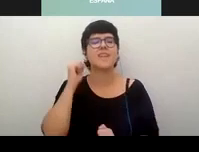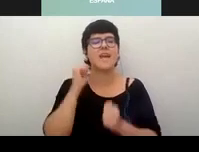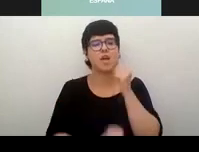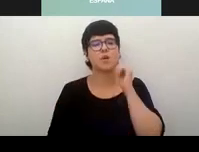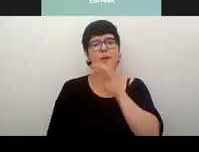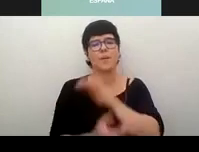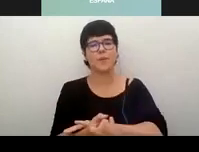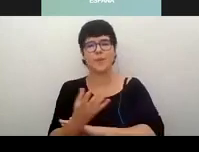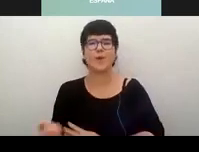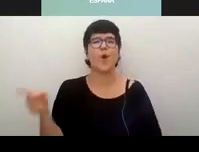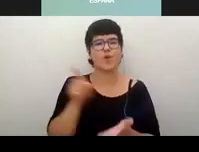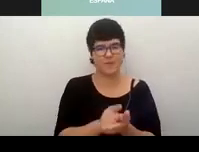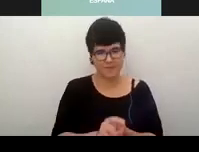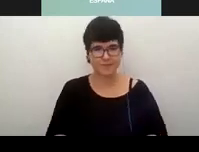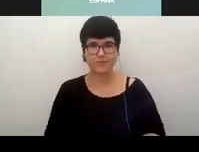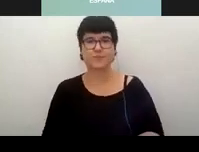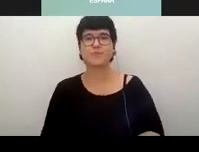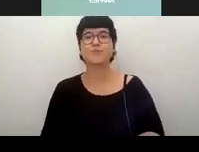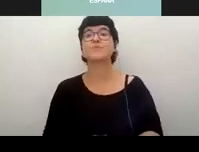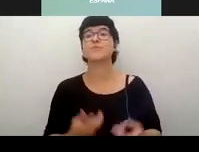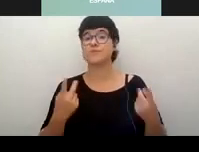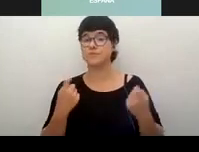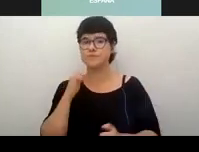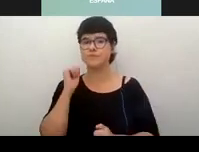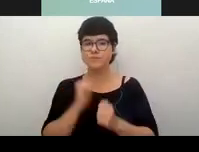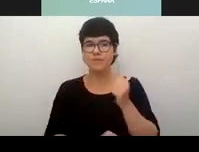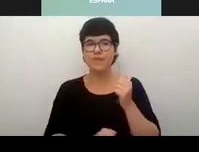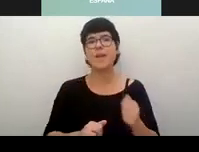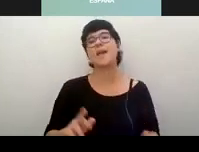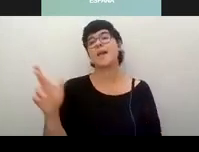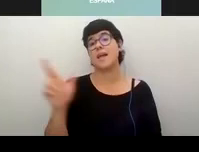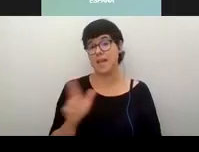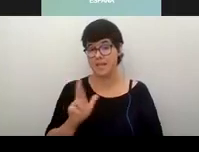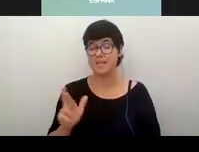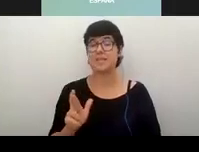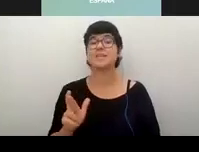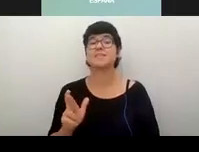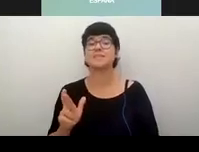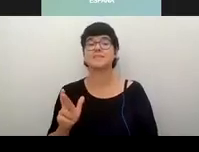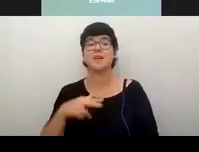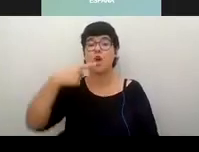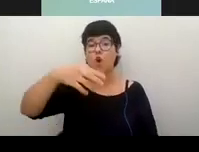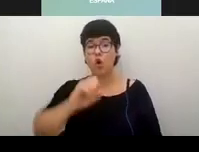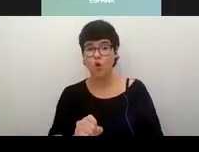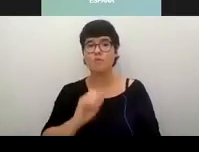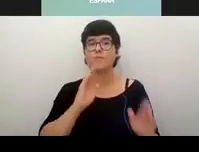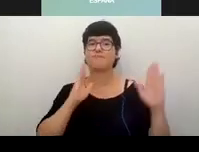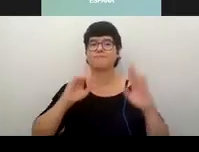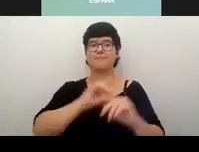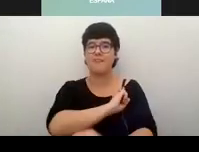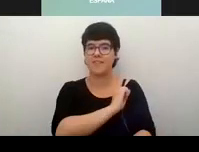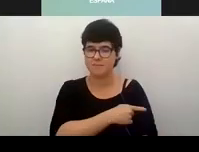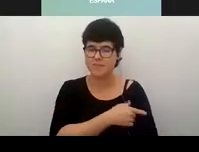proteica de la mioglobina, necesitamos también hierro. Y el RGO para durante el ejercicio aporta esta cantidad de hierro